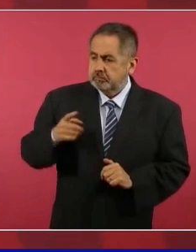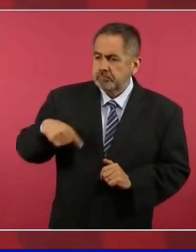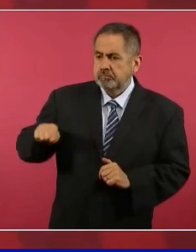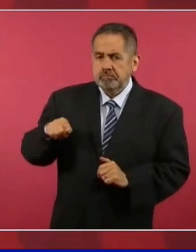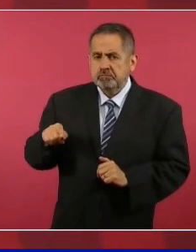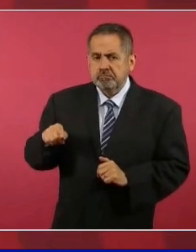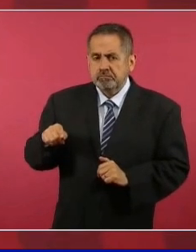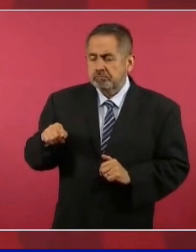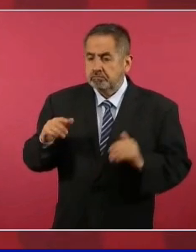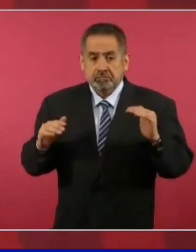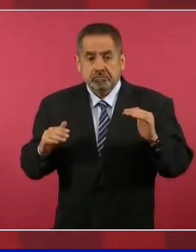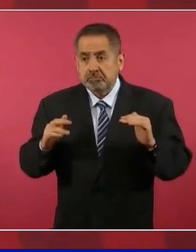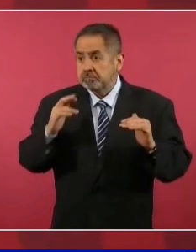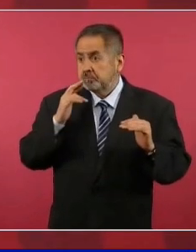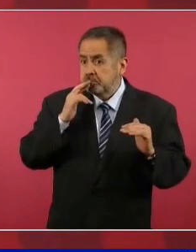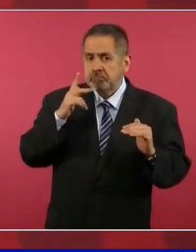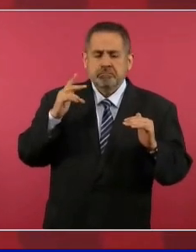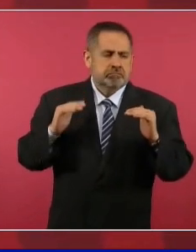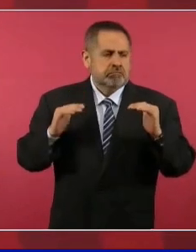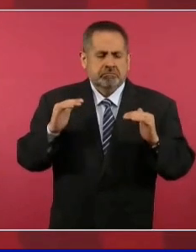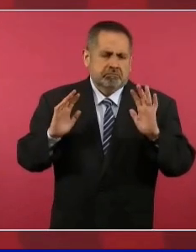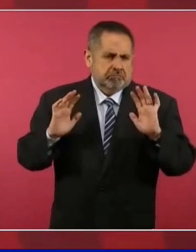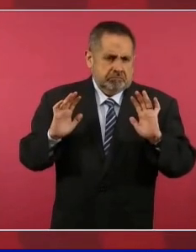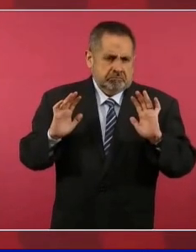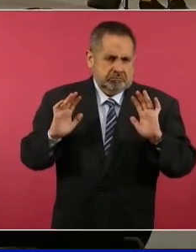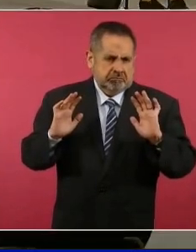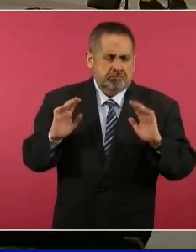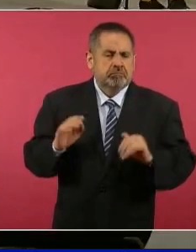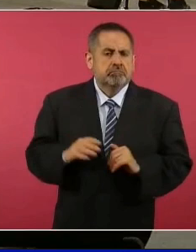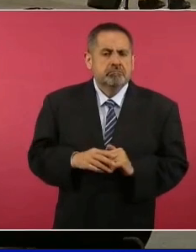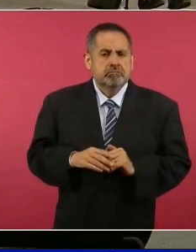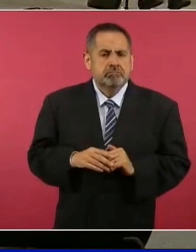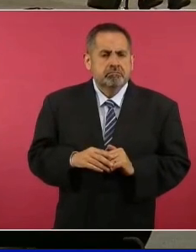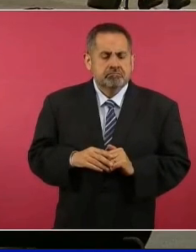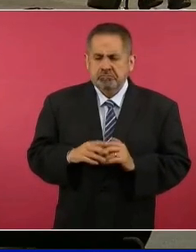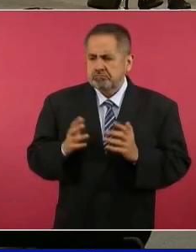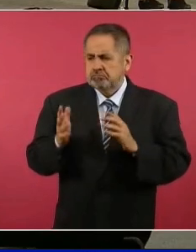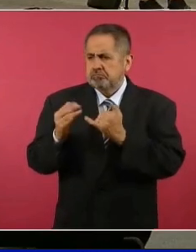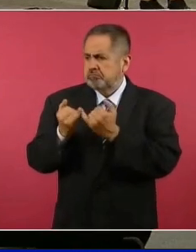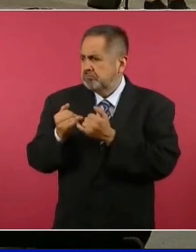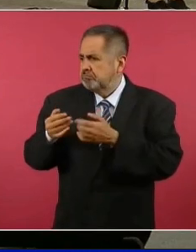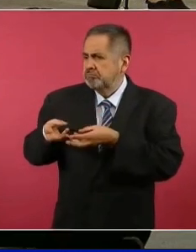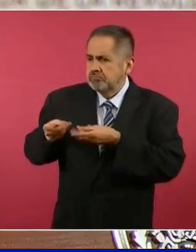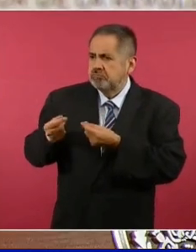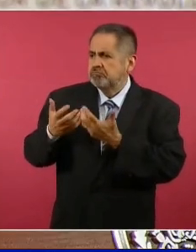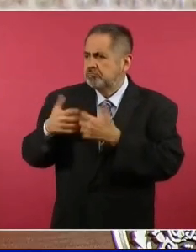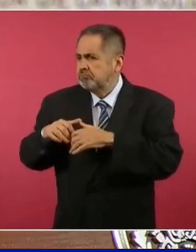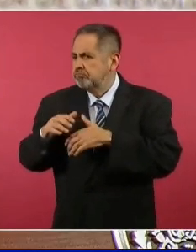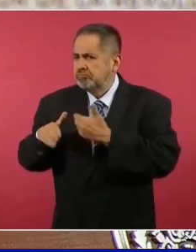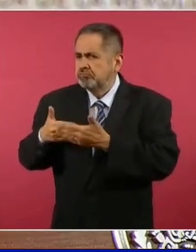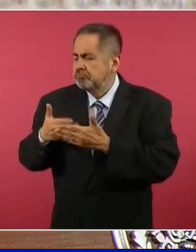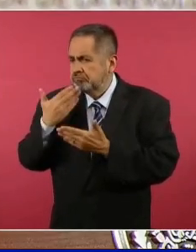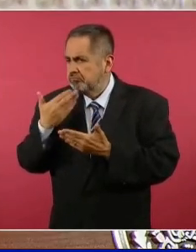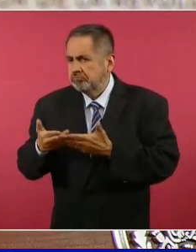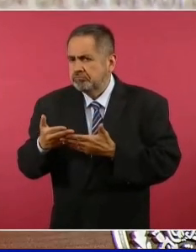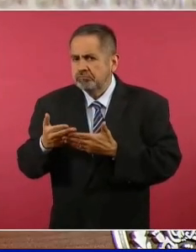posiblemente mejor, pero tampoco posiblemente peor.